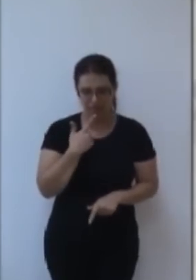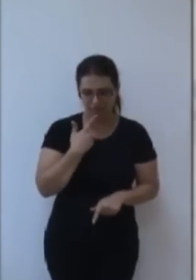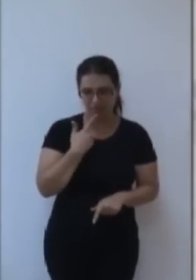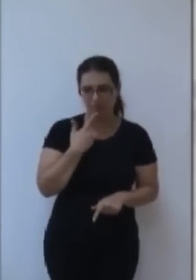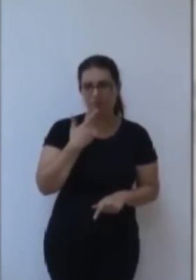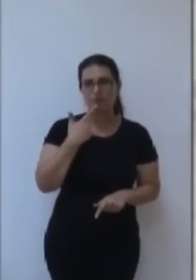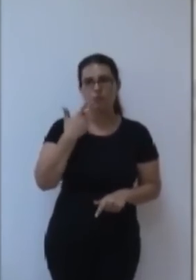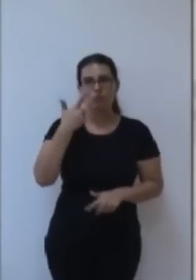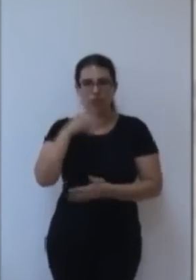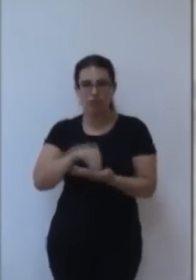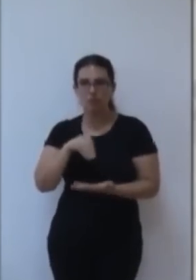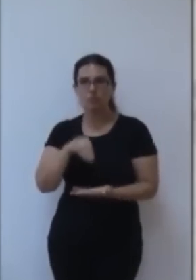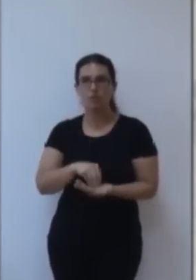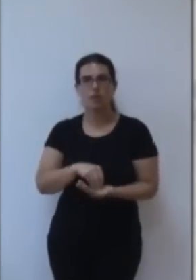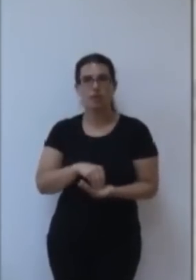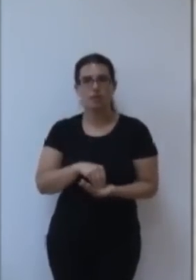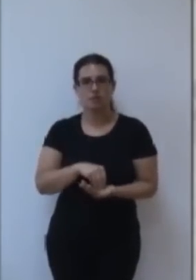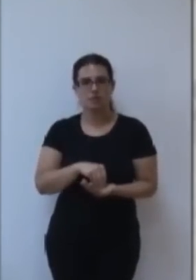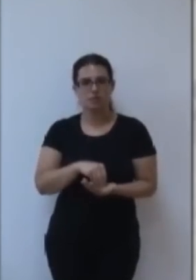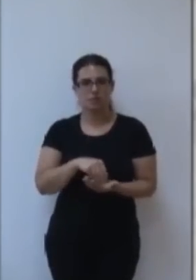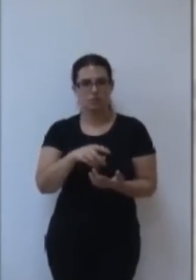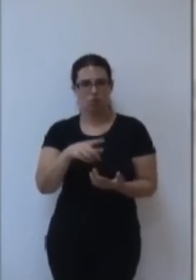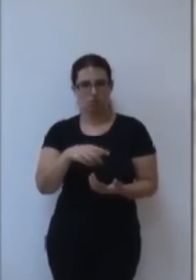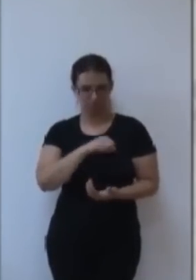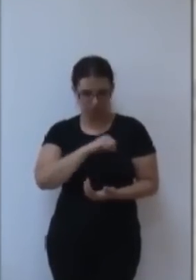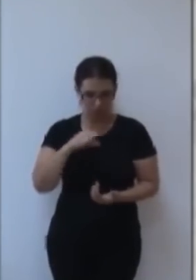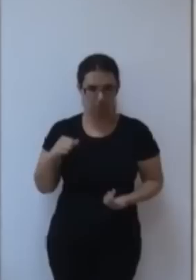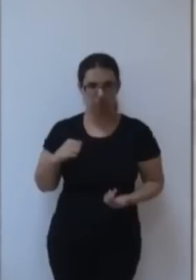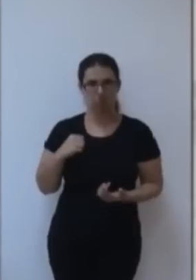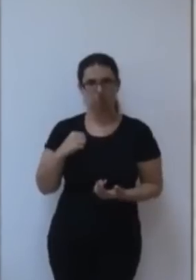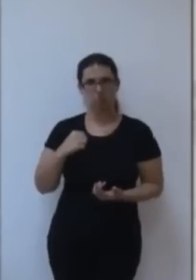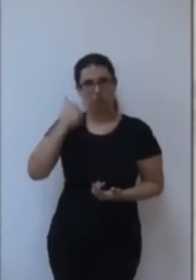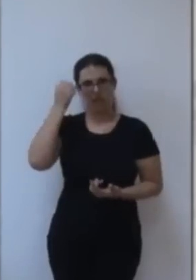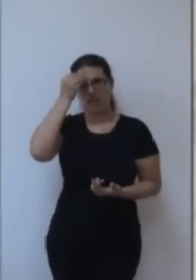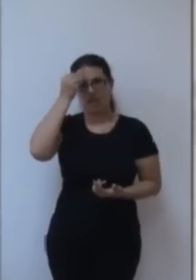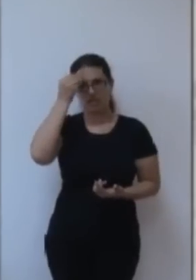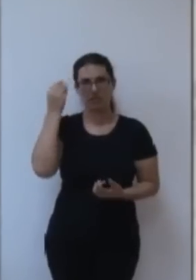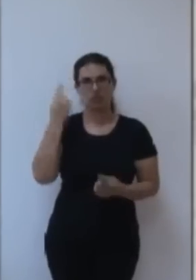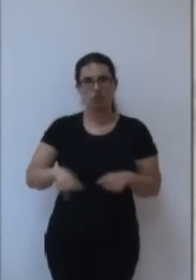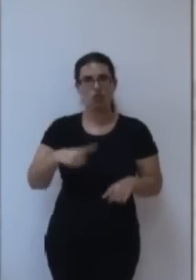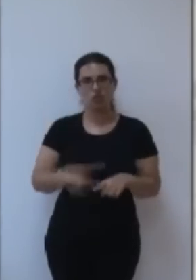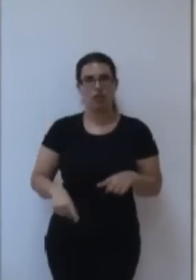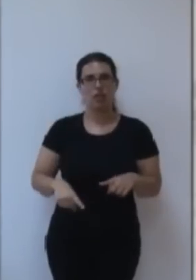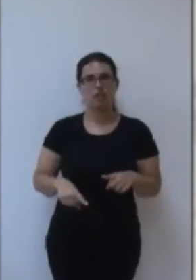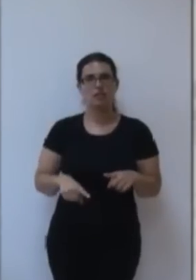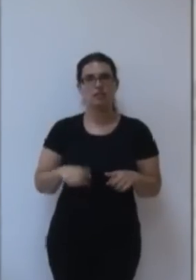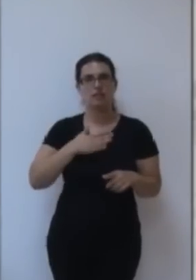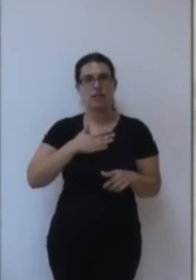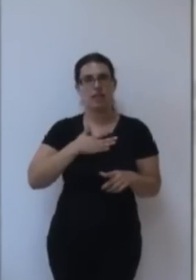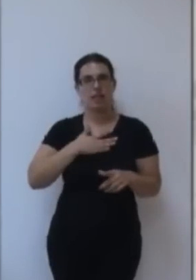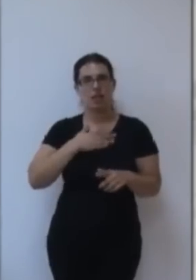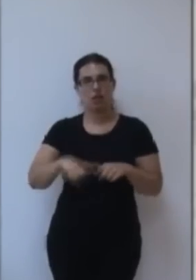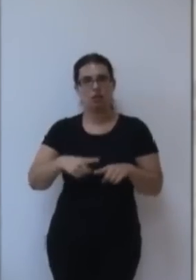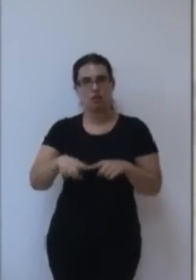son muchas veces mucho más autónomos y capaces de todo lo que se prevé,